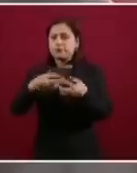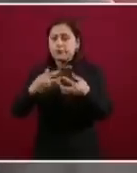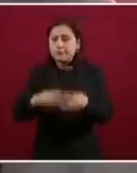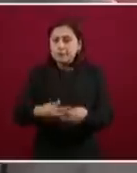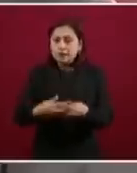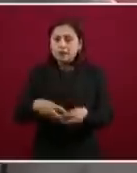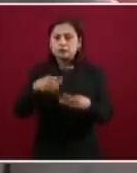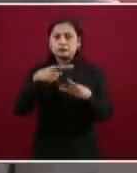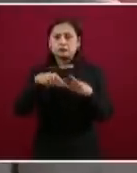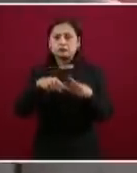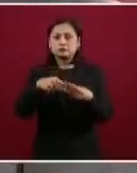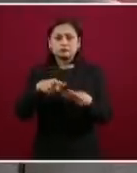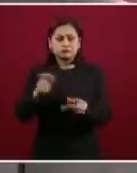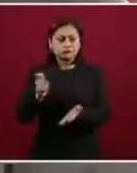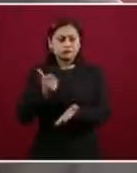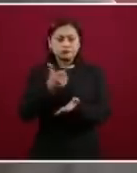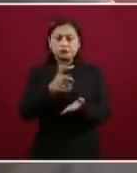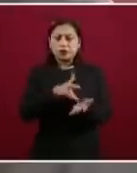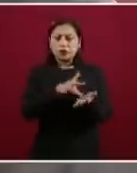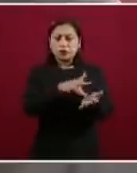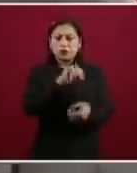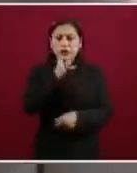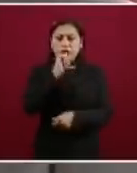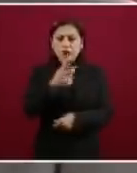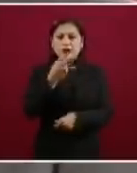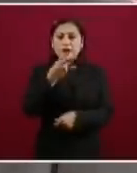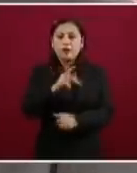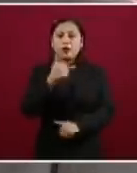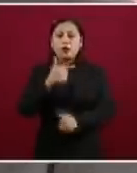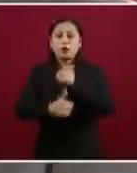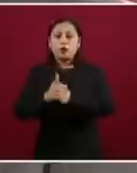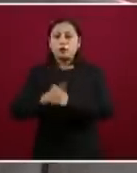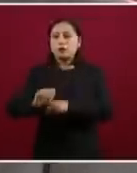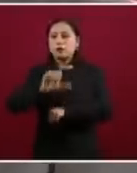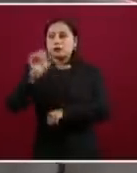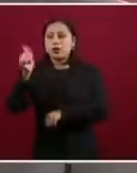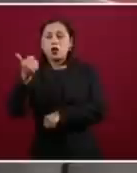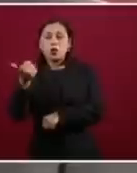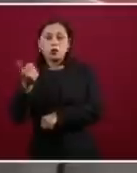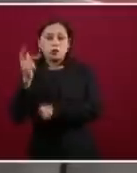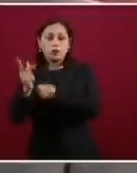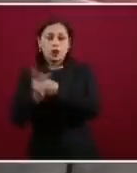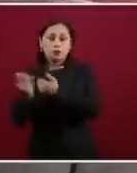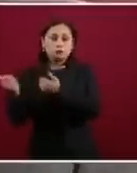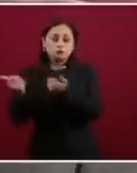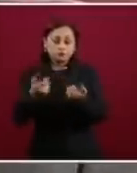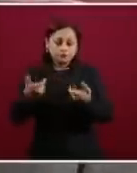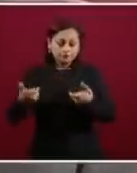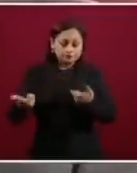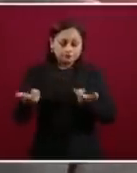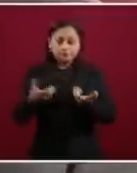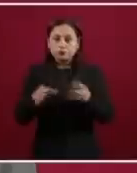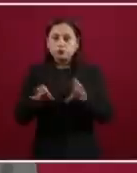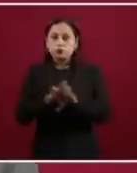del extranjero. Por primera vez se está